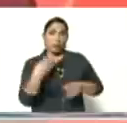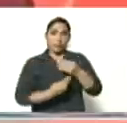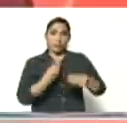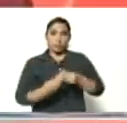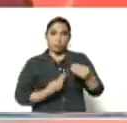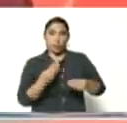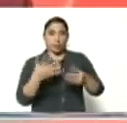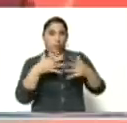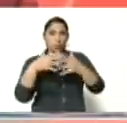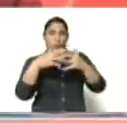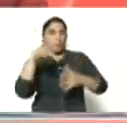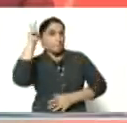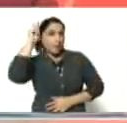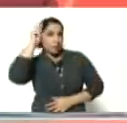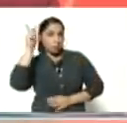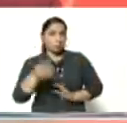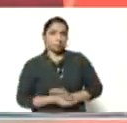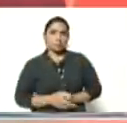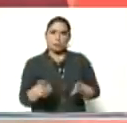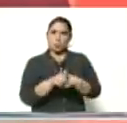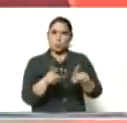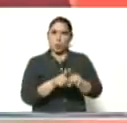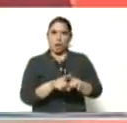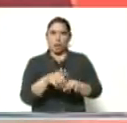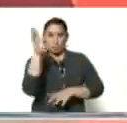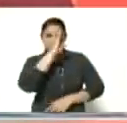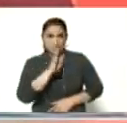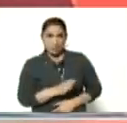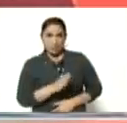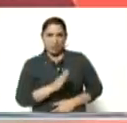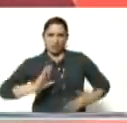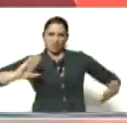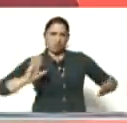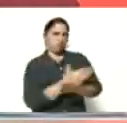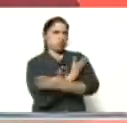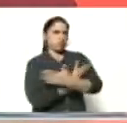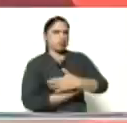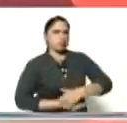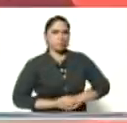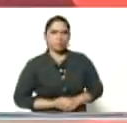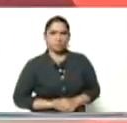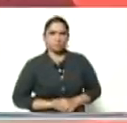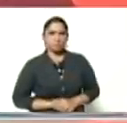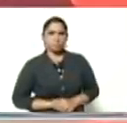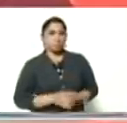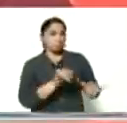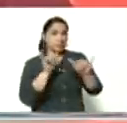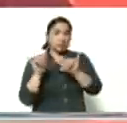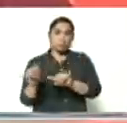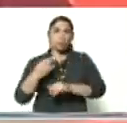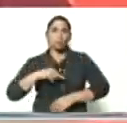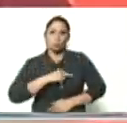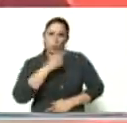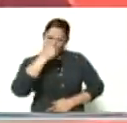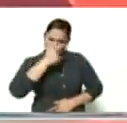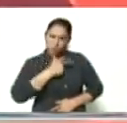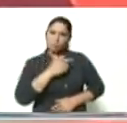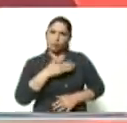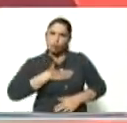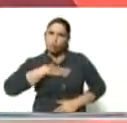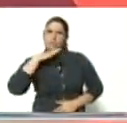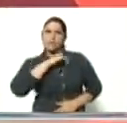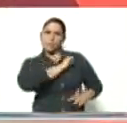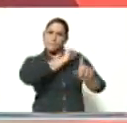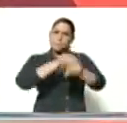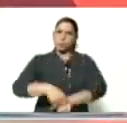En Perú hubiesen hecho igual, en Brasil lo hubiesen arrasado. Aquí no, aquí nosotros tuvimos la cordura suficiente para